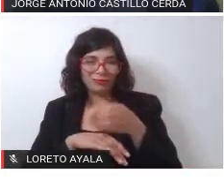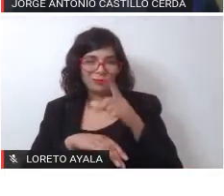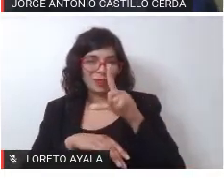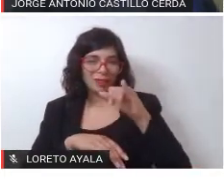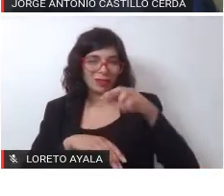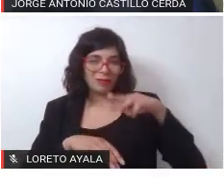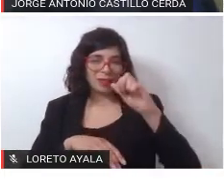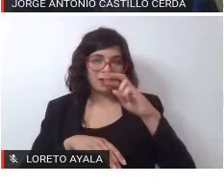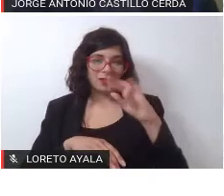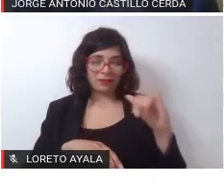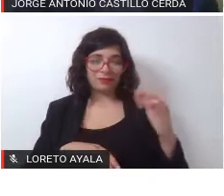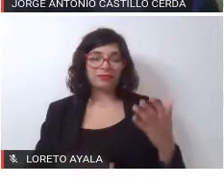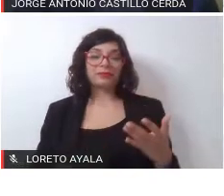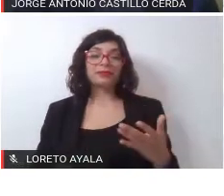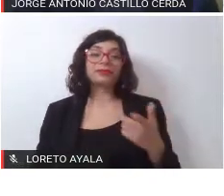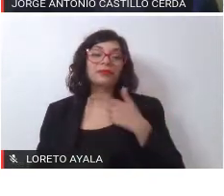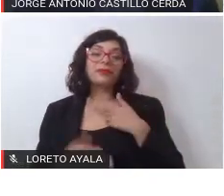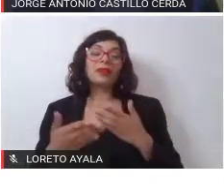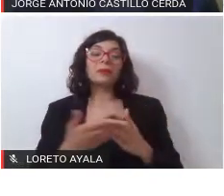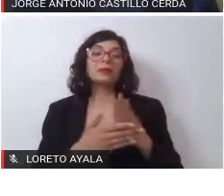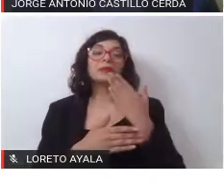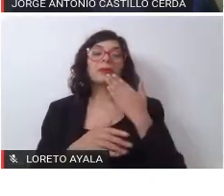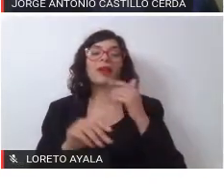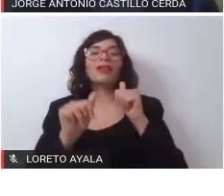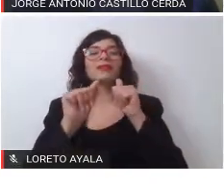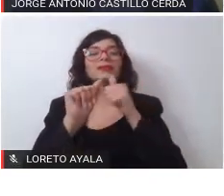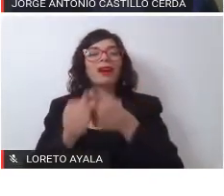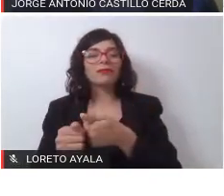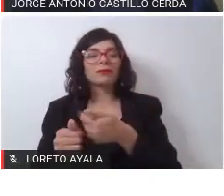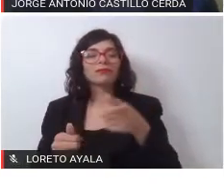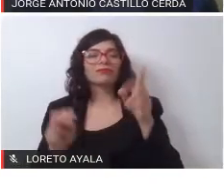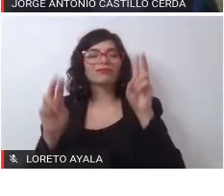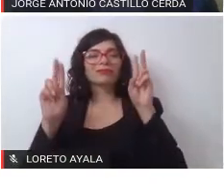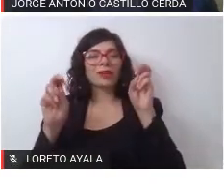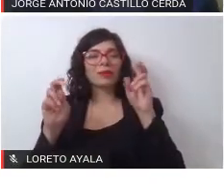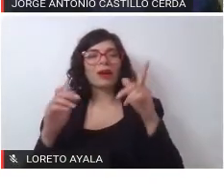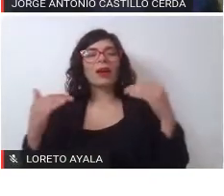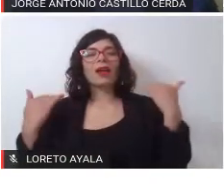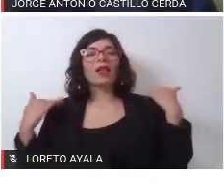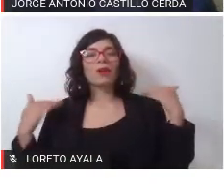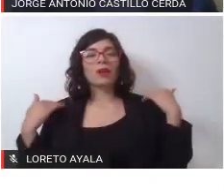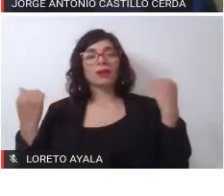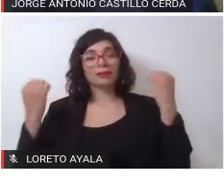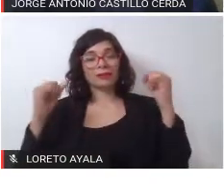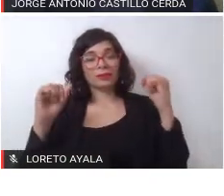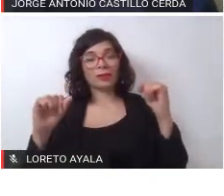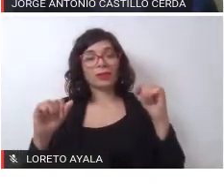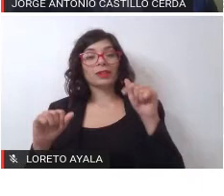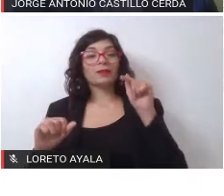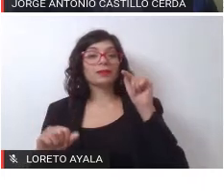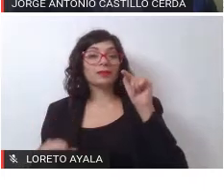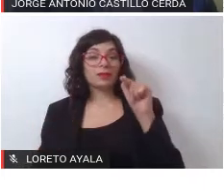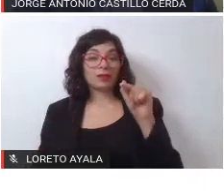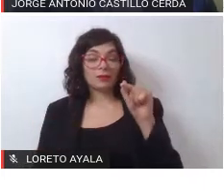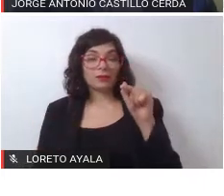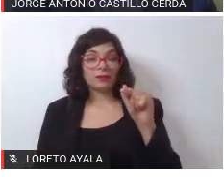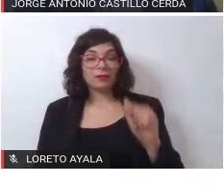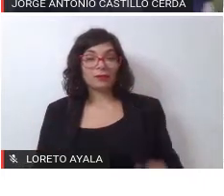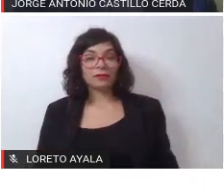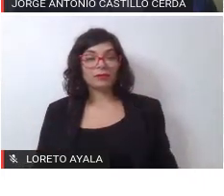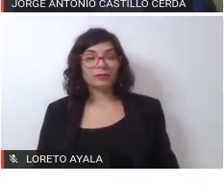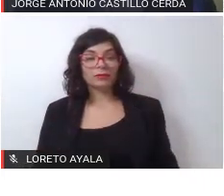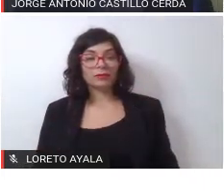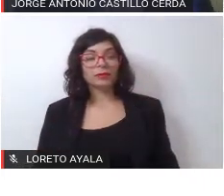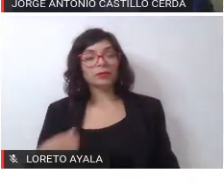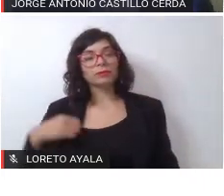a finalizar con los desafíos que hay para la educación física, y ahí me di el trabajo